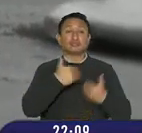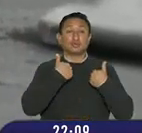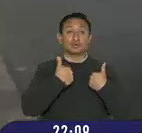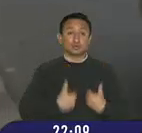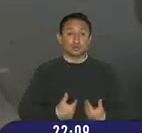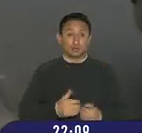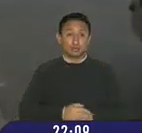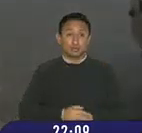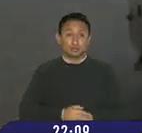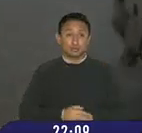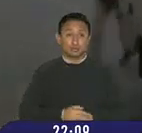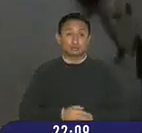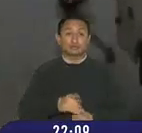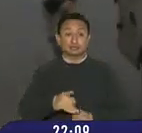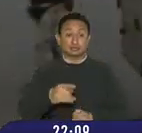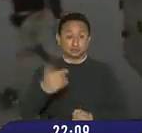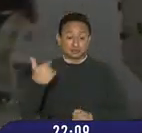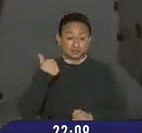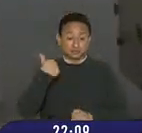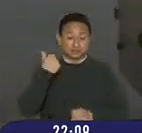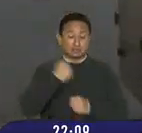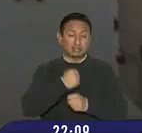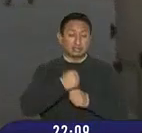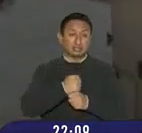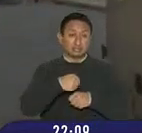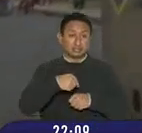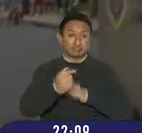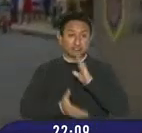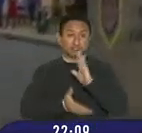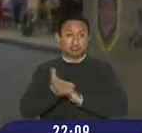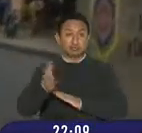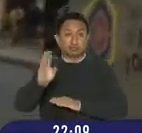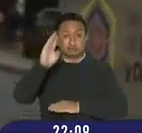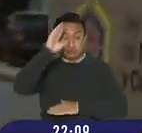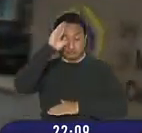Espinosa, quien vestía el uniforme de trabajo, fue trasladado a la morgue de la policía.